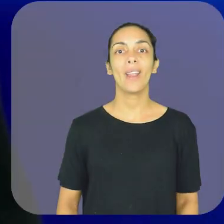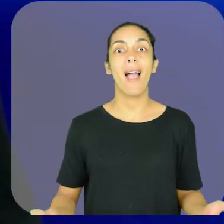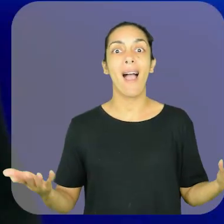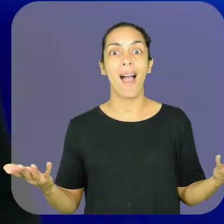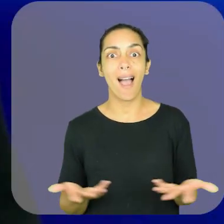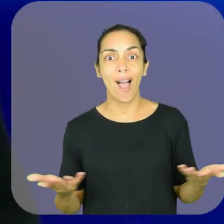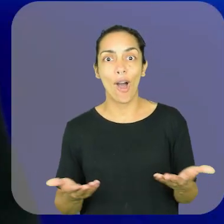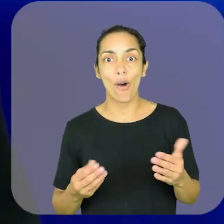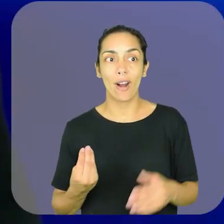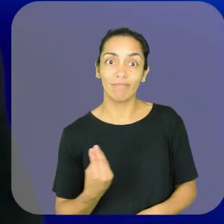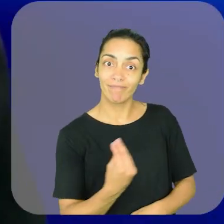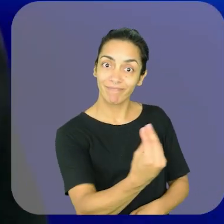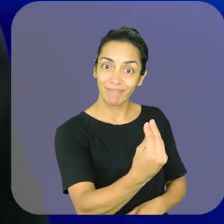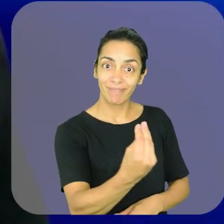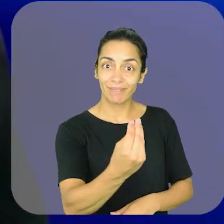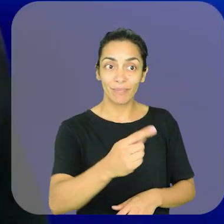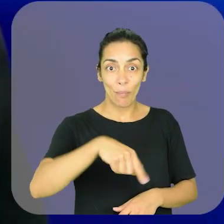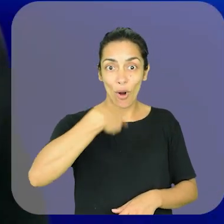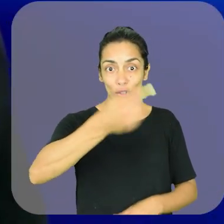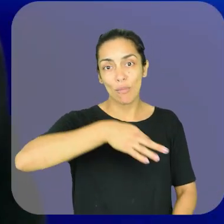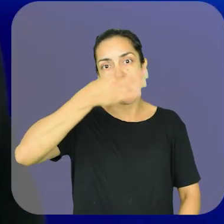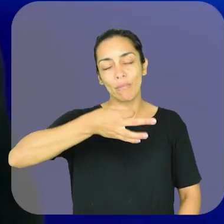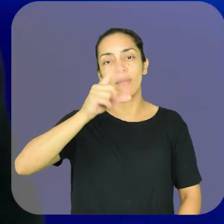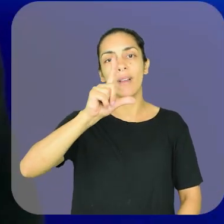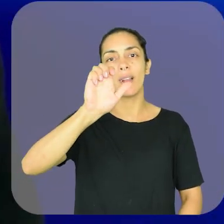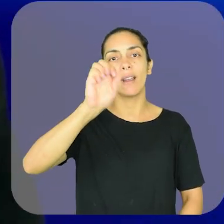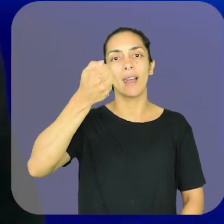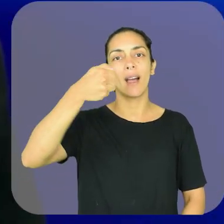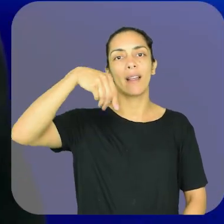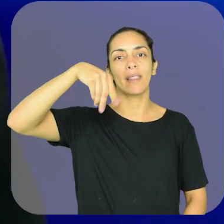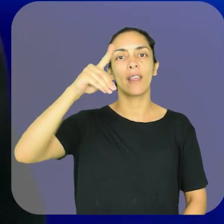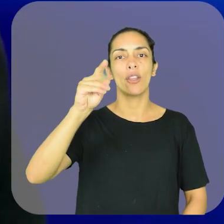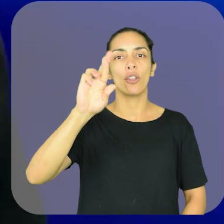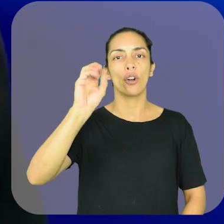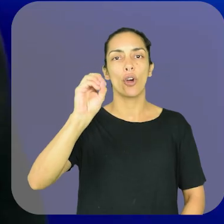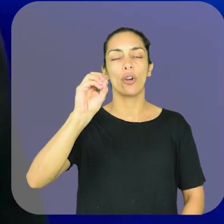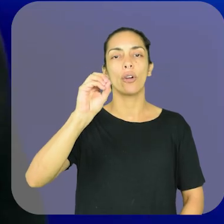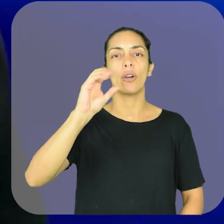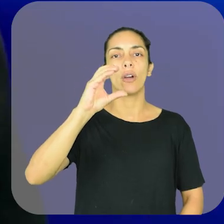Vamos ahora con el siguiente expositor, Leandro Ceballos.